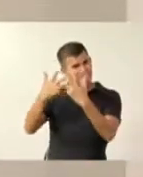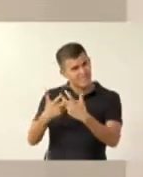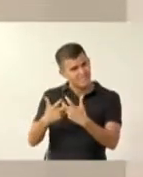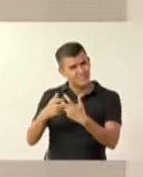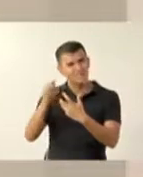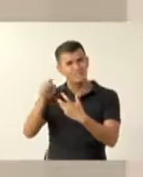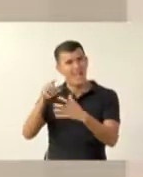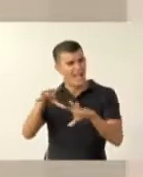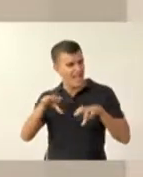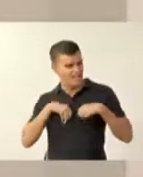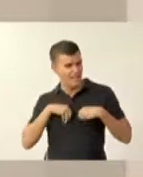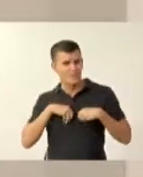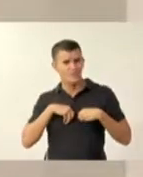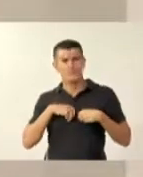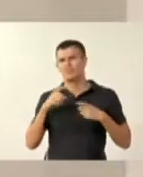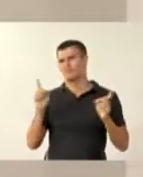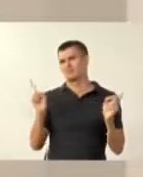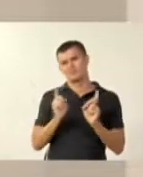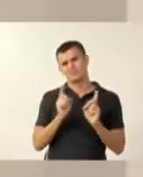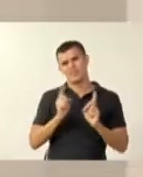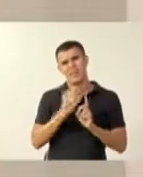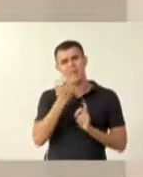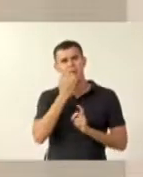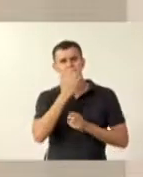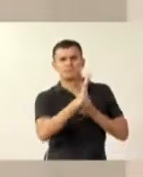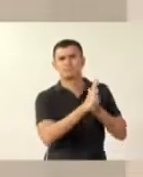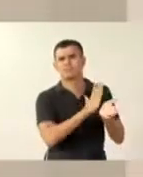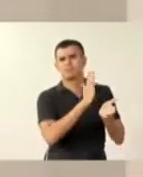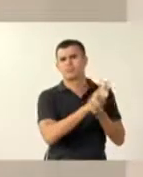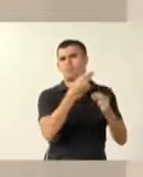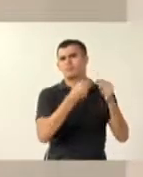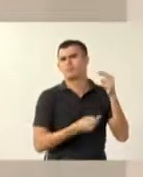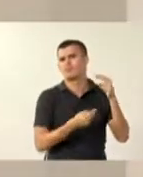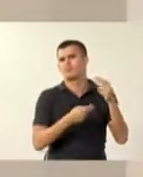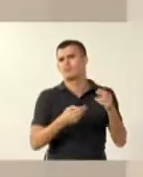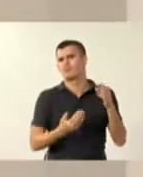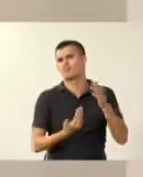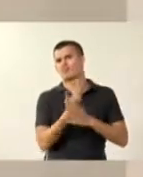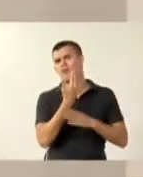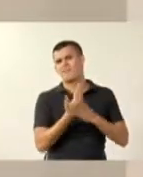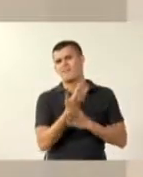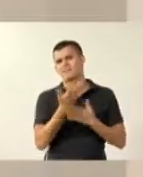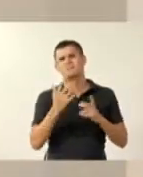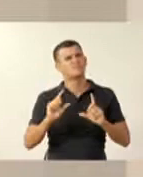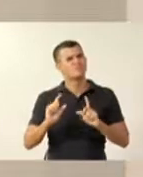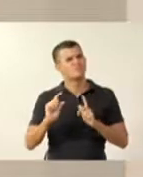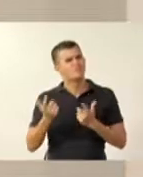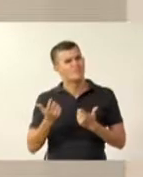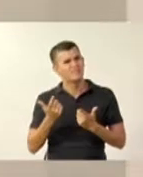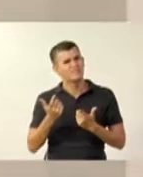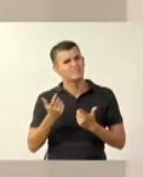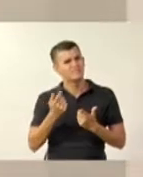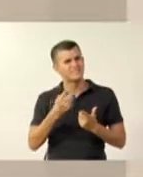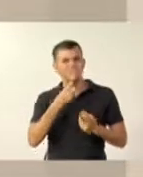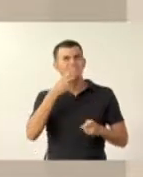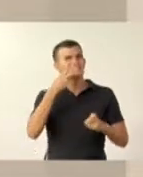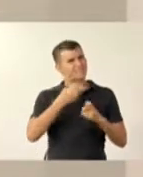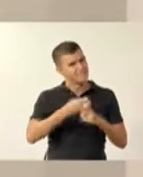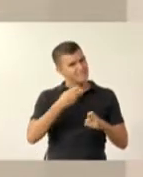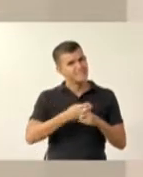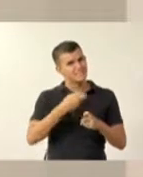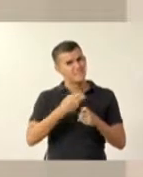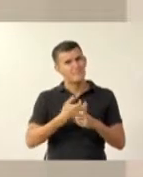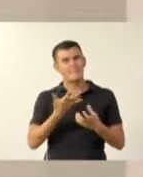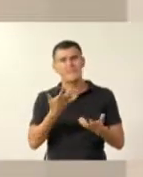que uno cree en descubrir voces nuevas y libros nuevos. Y creo que realmente el gran enemigo que uno